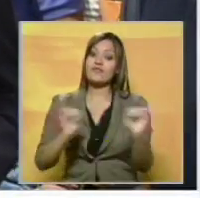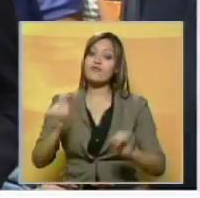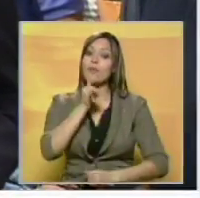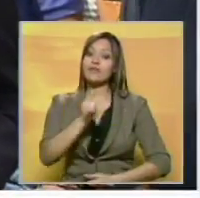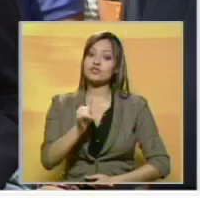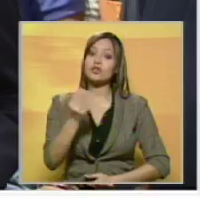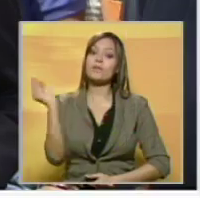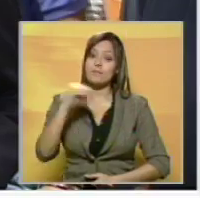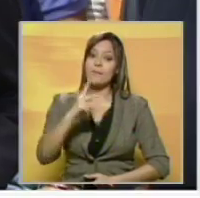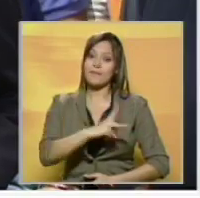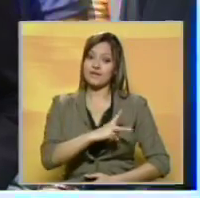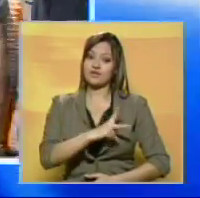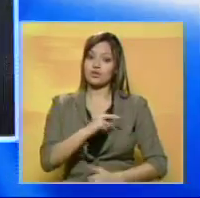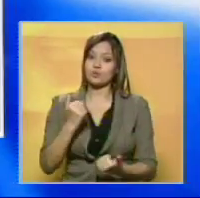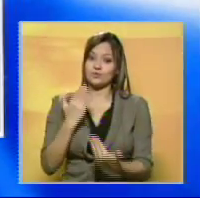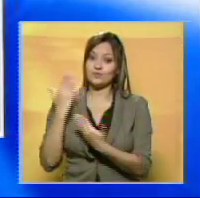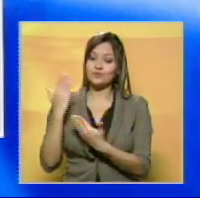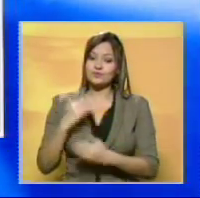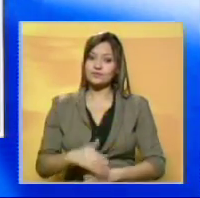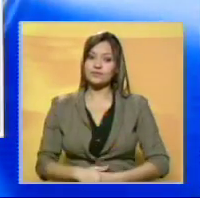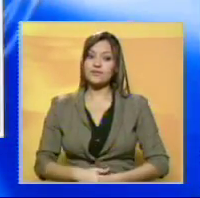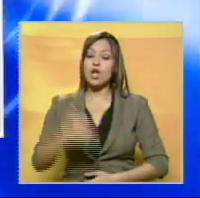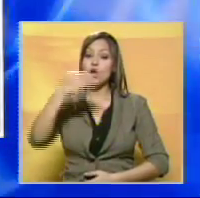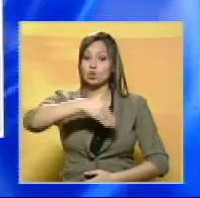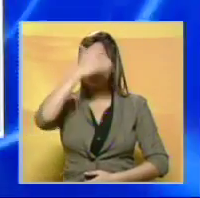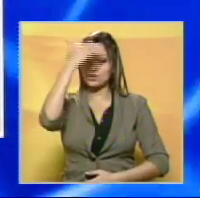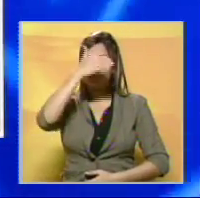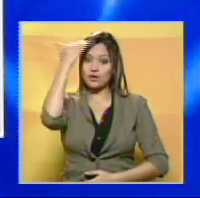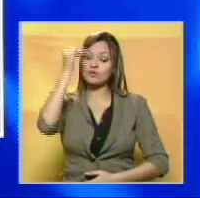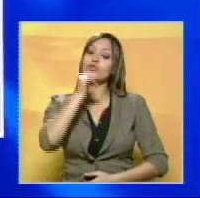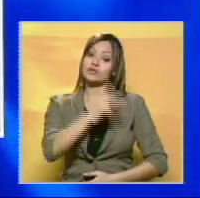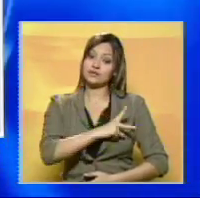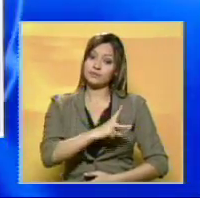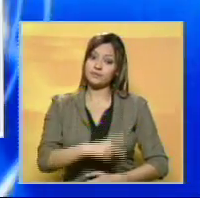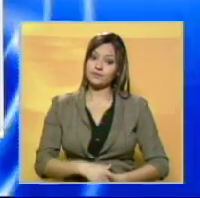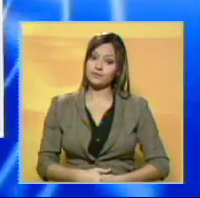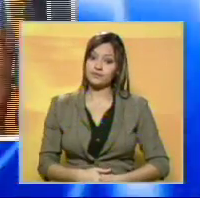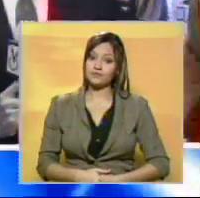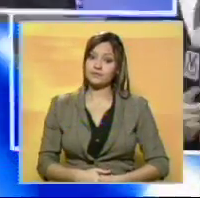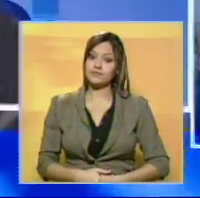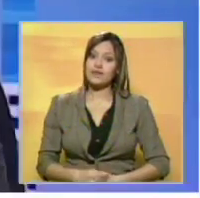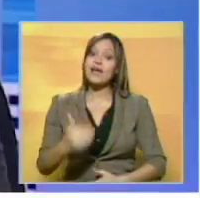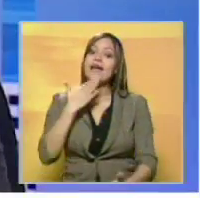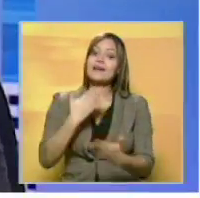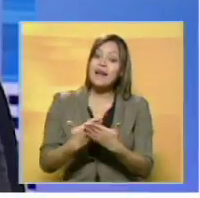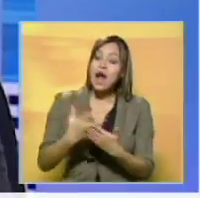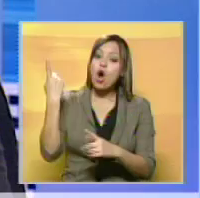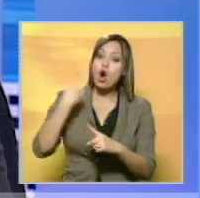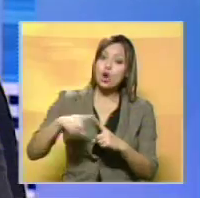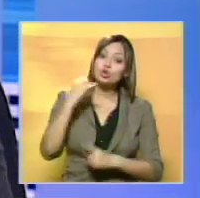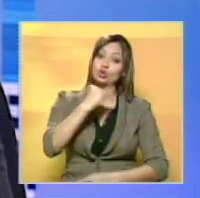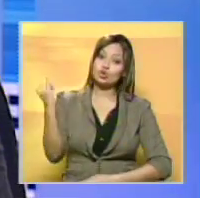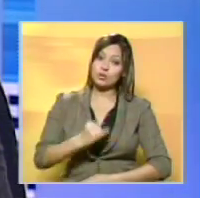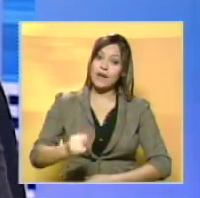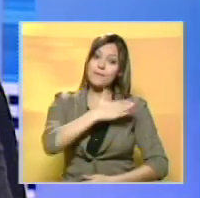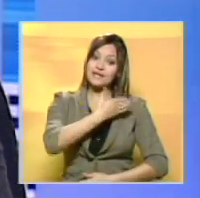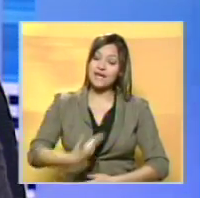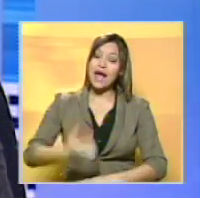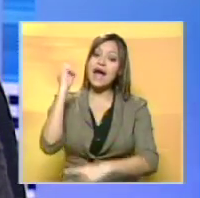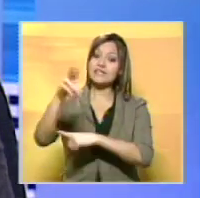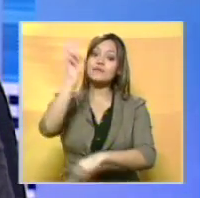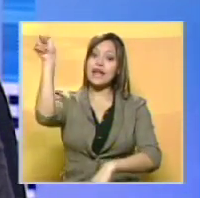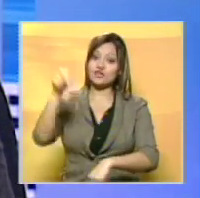hasta ahora continúen con más de nuestra emisión meridiana. Gustavo Gómez Morón, Noticiero Venevisión. Gracias, Gustavo. En el estado Zulia, el presidente de la